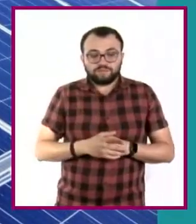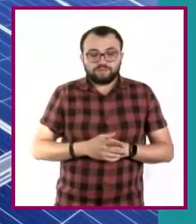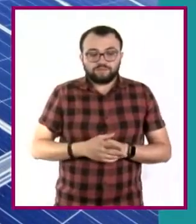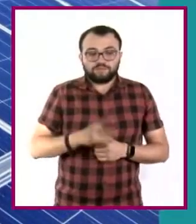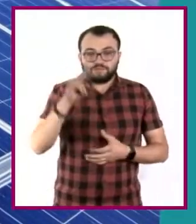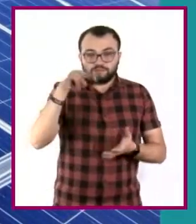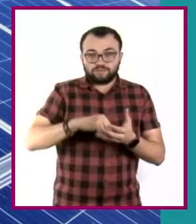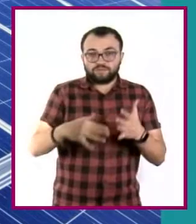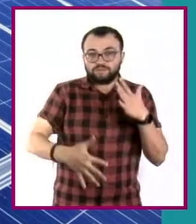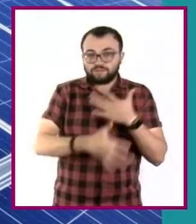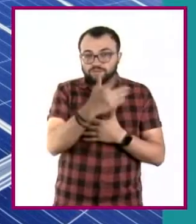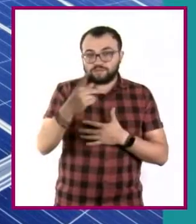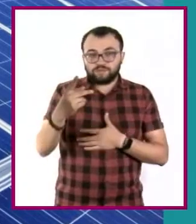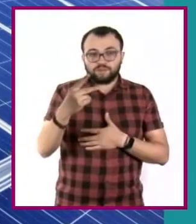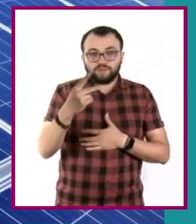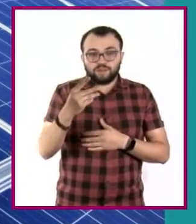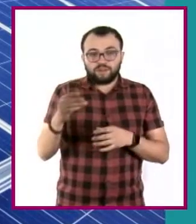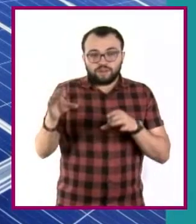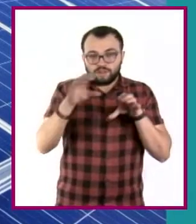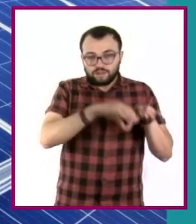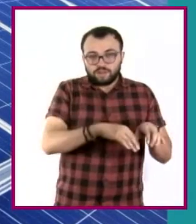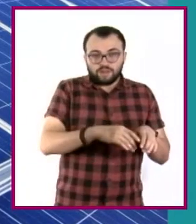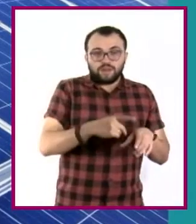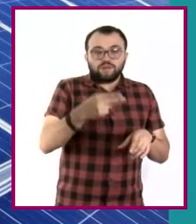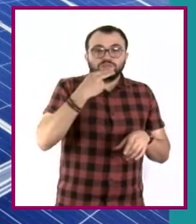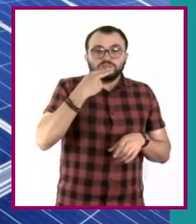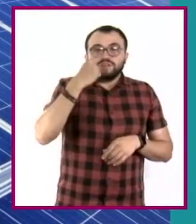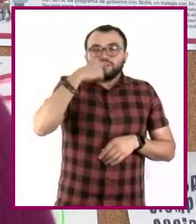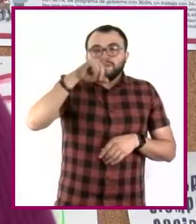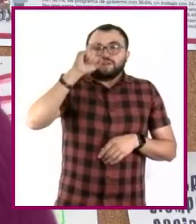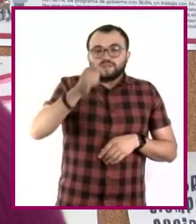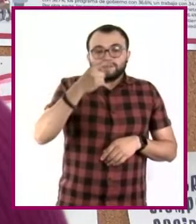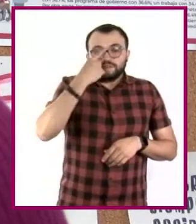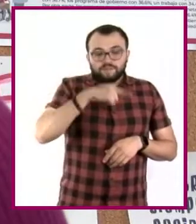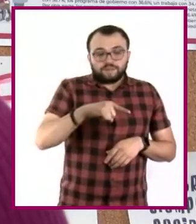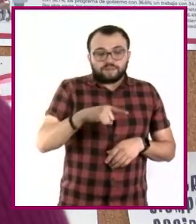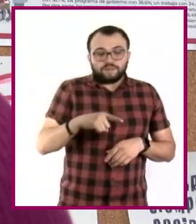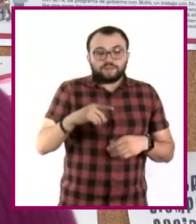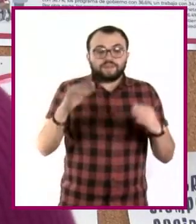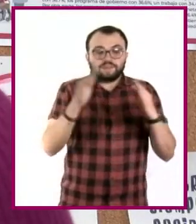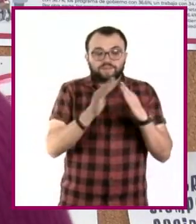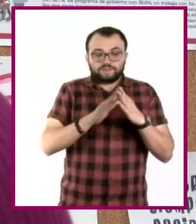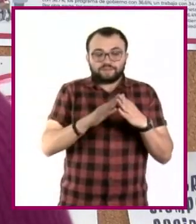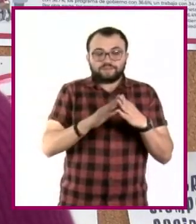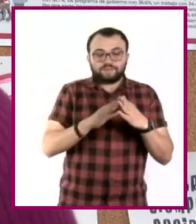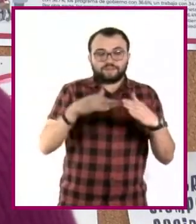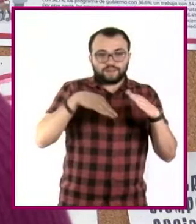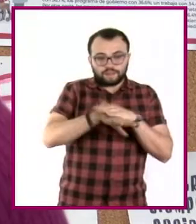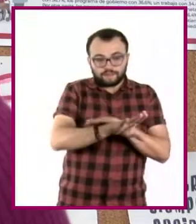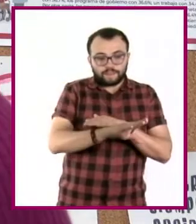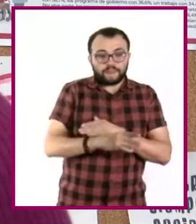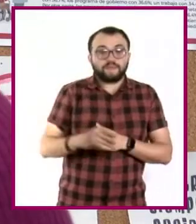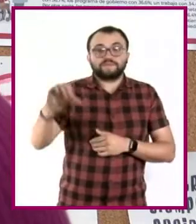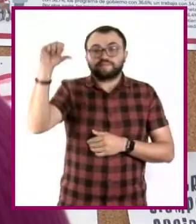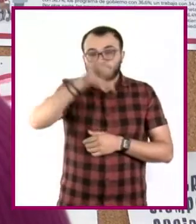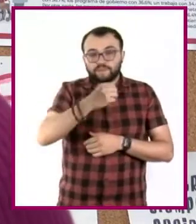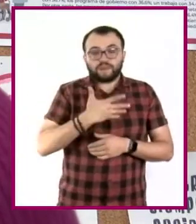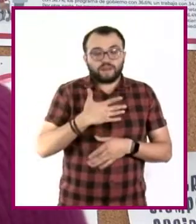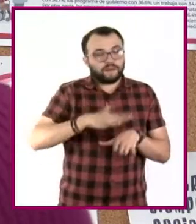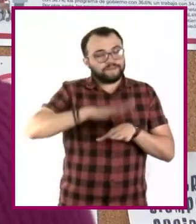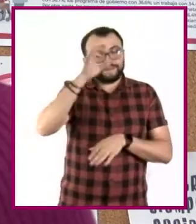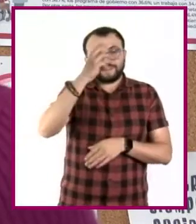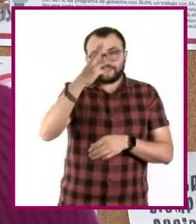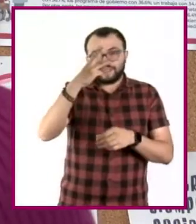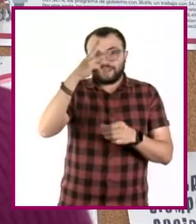capital es utilizado para comprar paneles solares que se instalan principalmente en casas habitación. En la actualidad, cuenta con más de